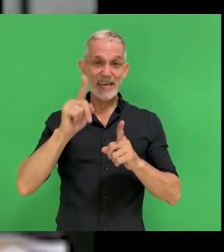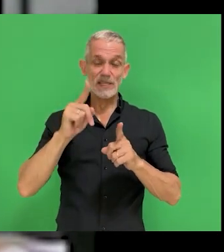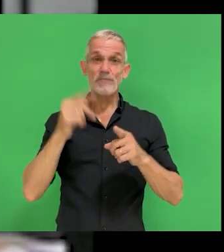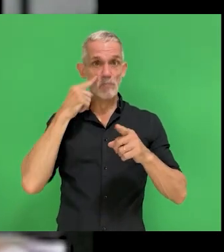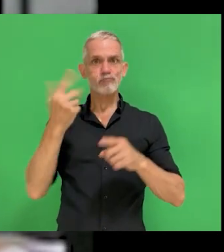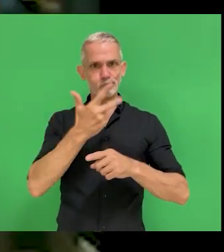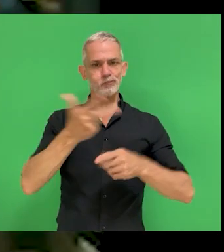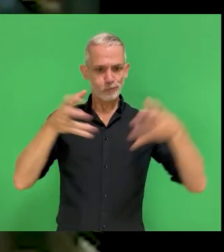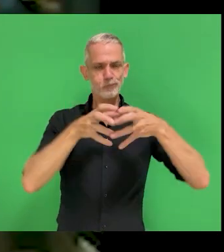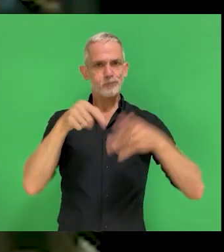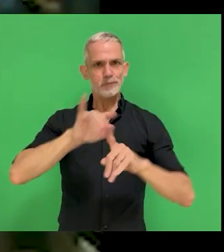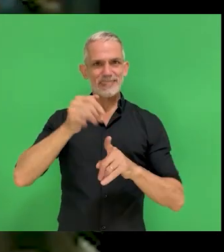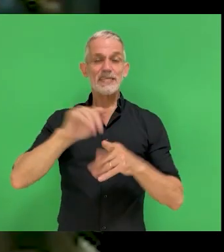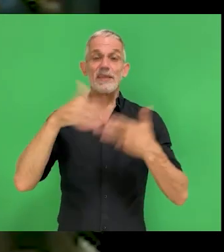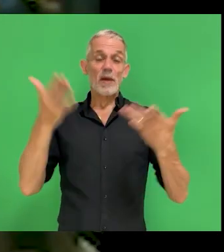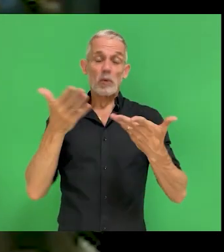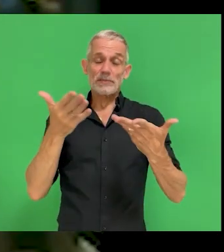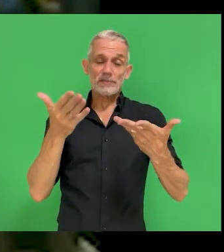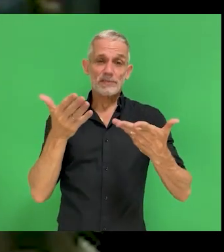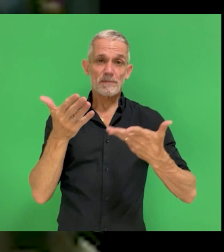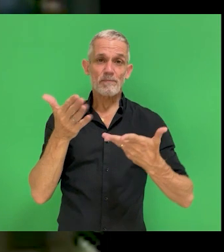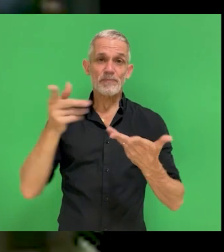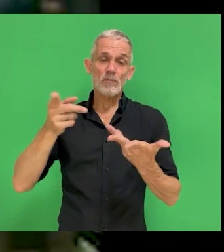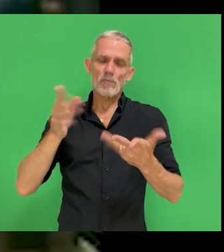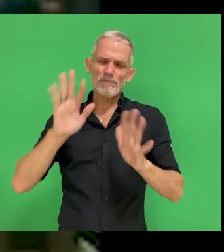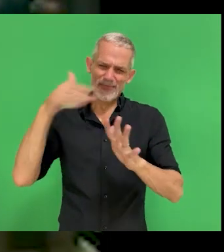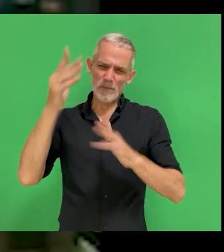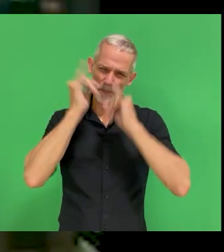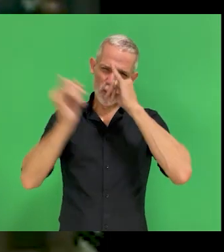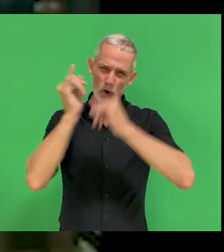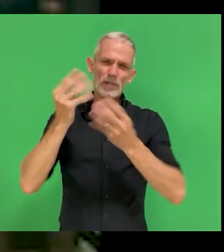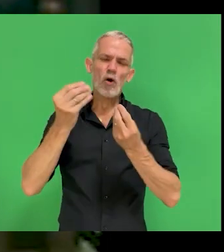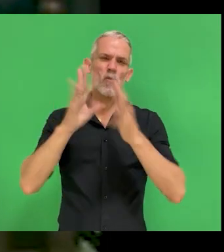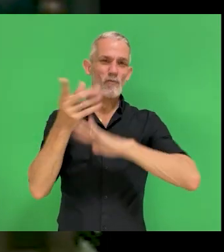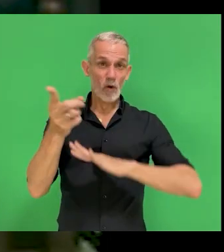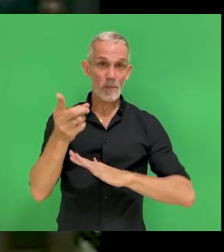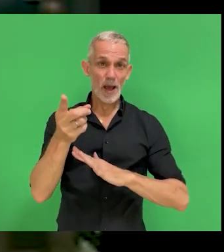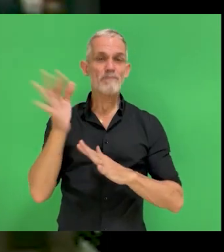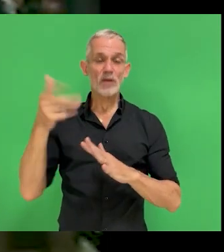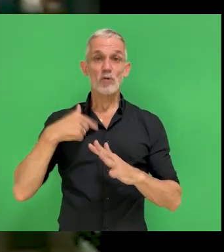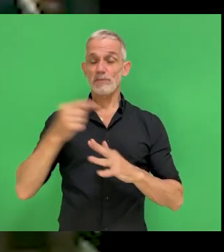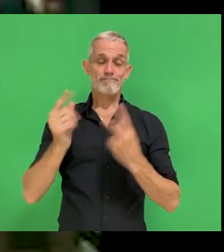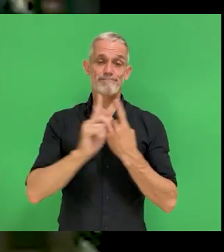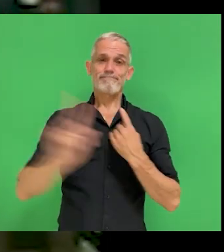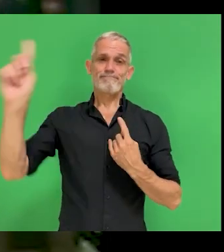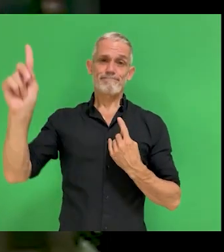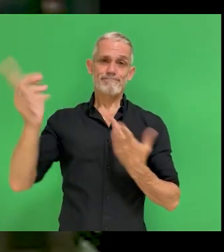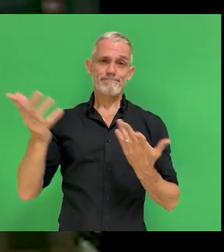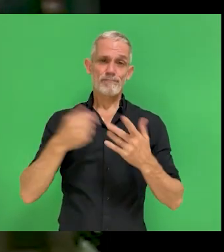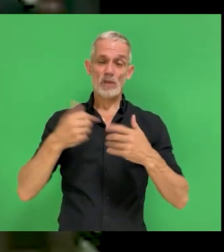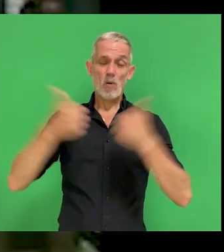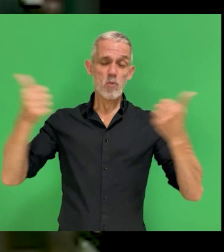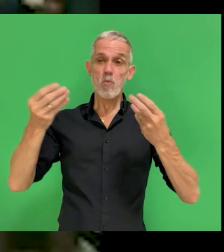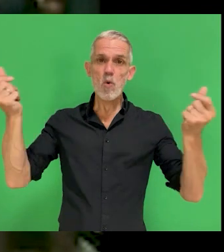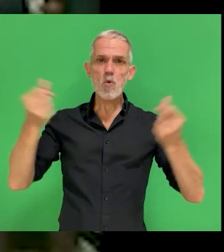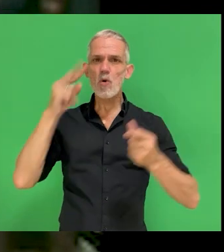vivimos juntos y después, por un hecho que después voy a referir, estuvimos separados, no nos vimos